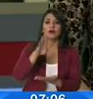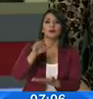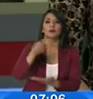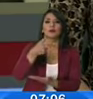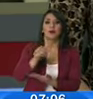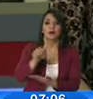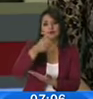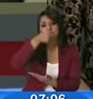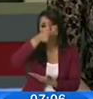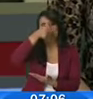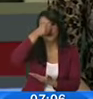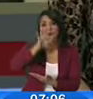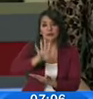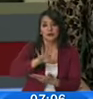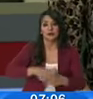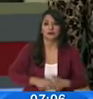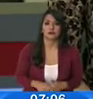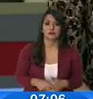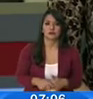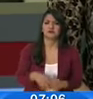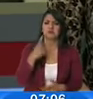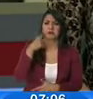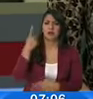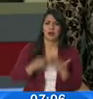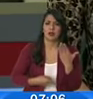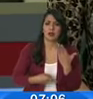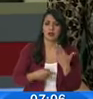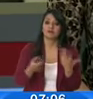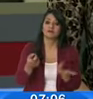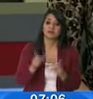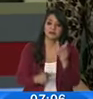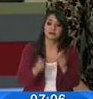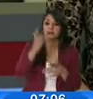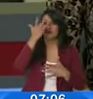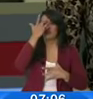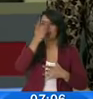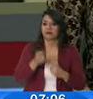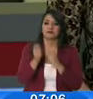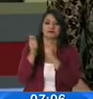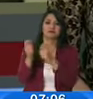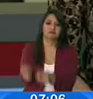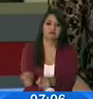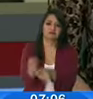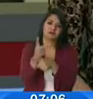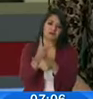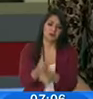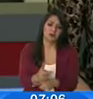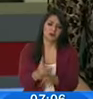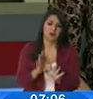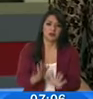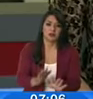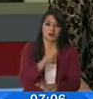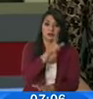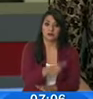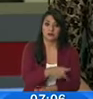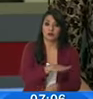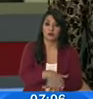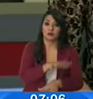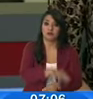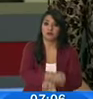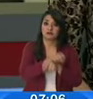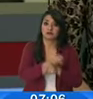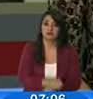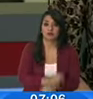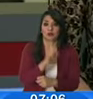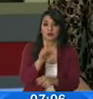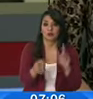en Santo Domingo. Al parecer eran usadas para curar enfermedades. El propietario de este lugar fue detenido y podría enfrentar una pena